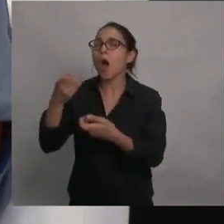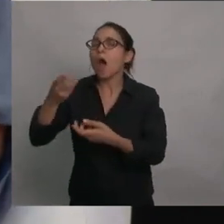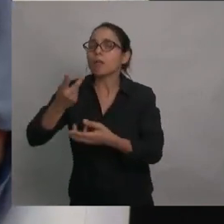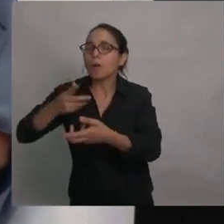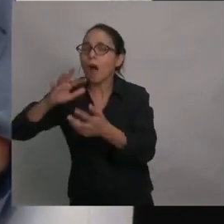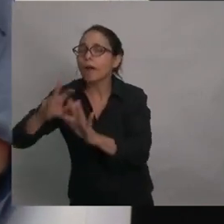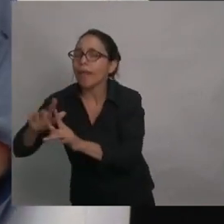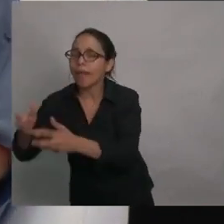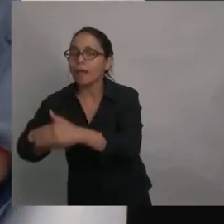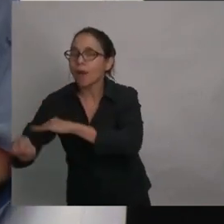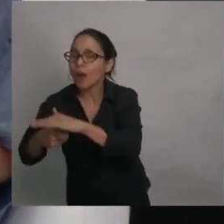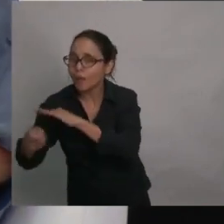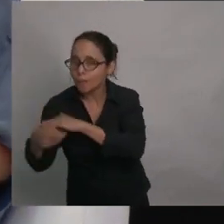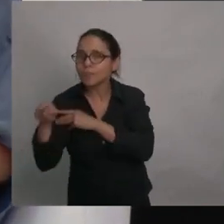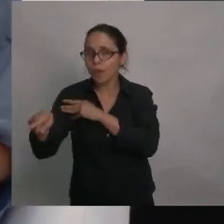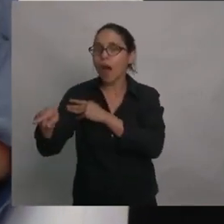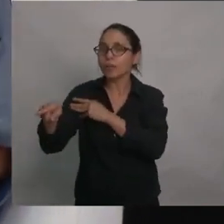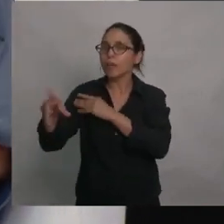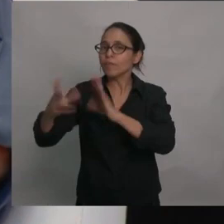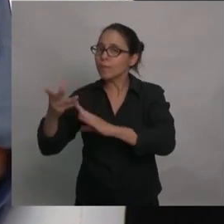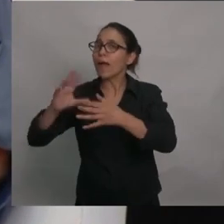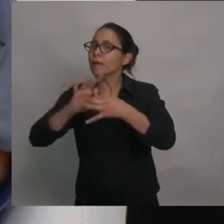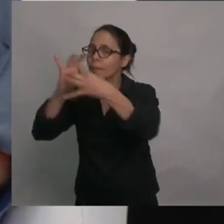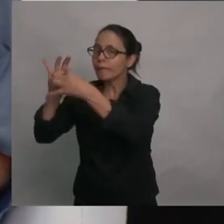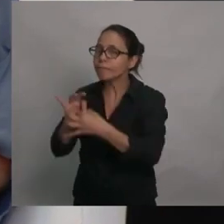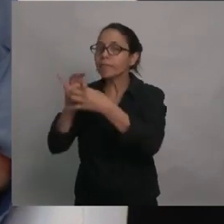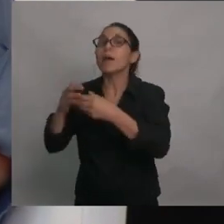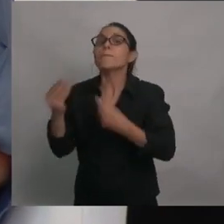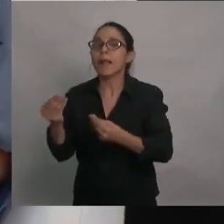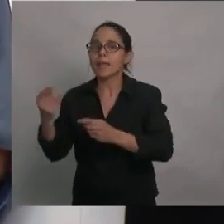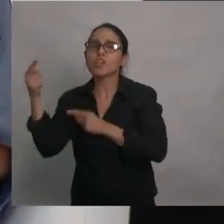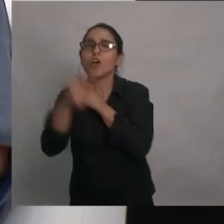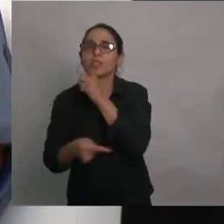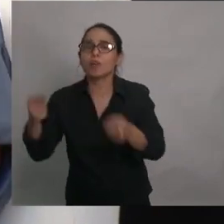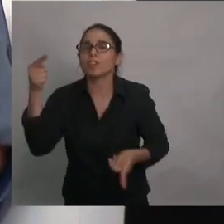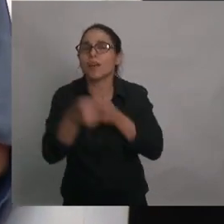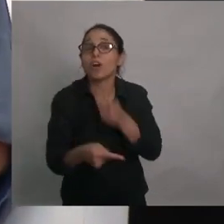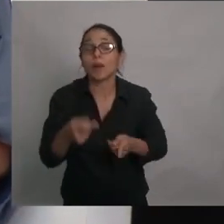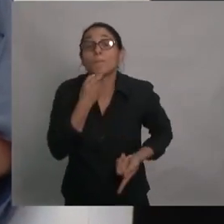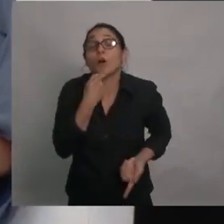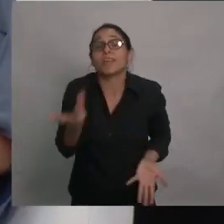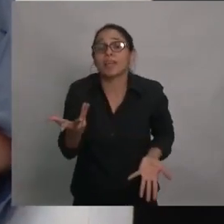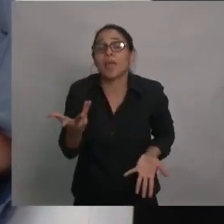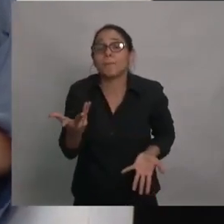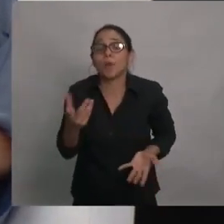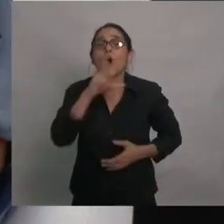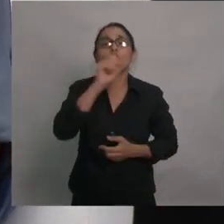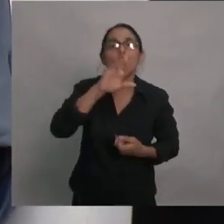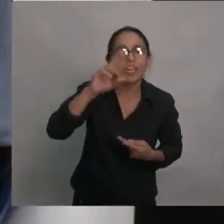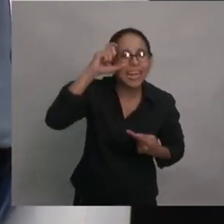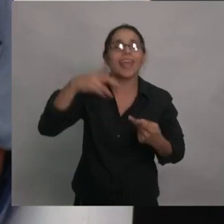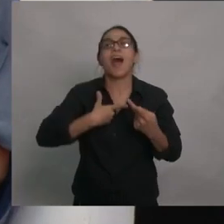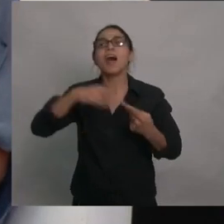a las fuerzas incorruptibles del empresariado, se está atacando también a referentes populares como Cristina, Rafael Correa